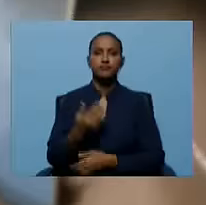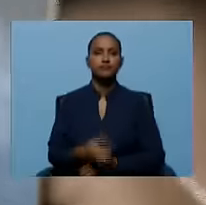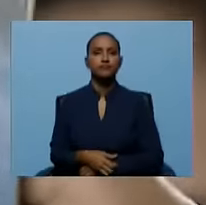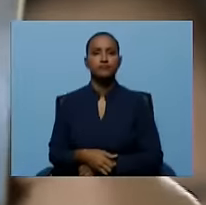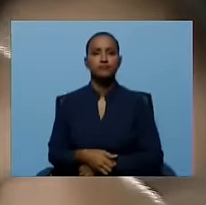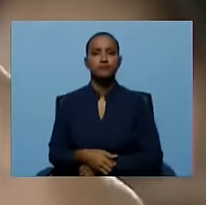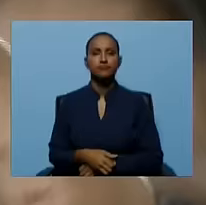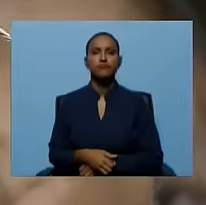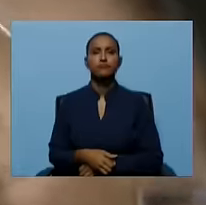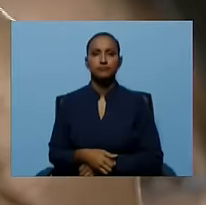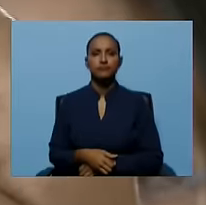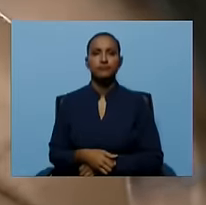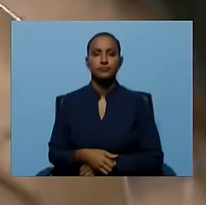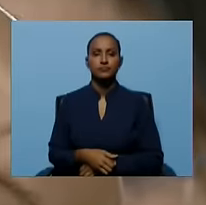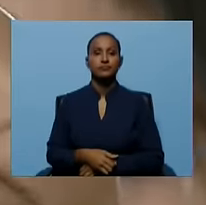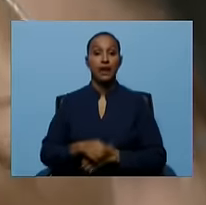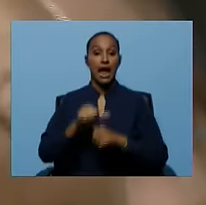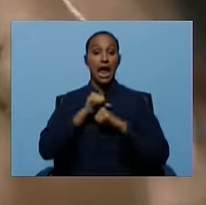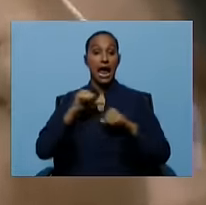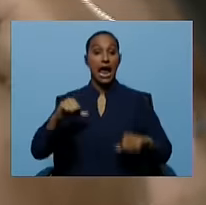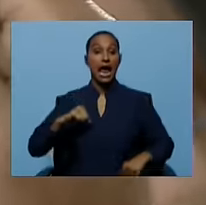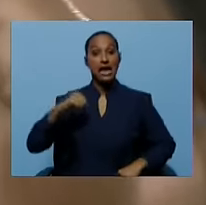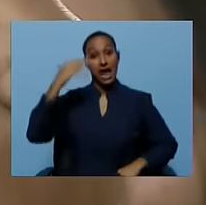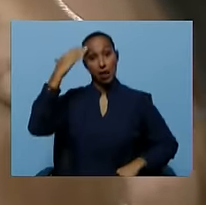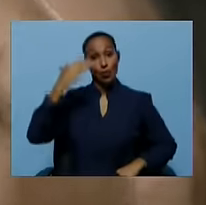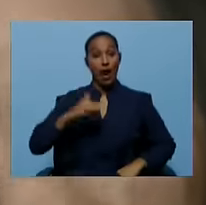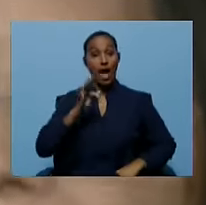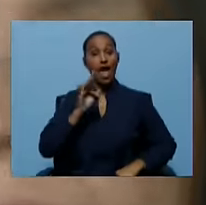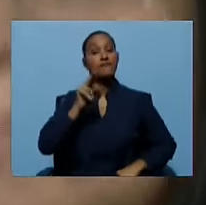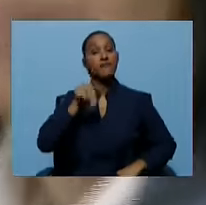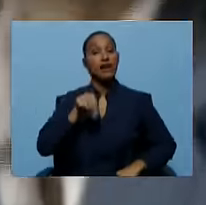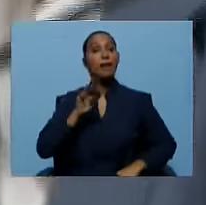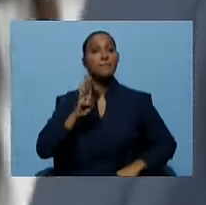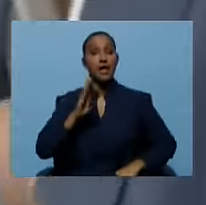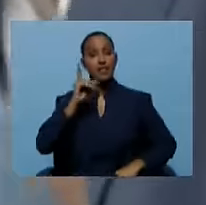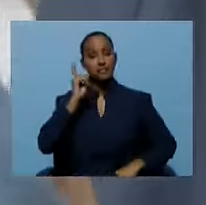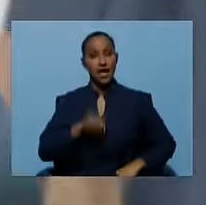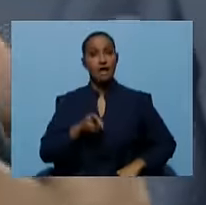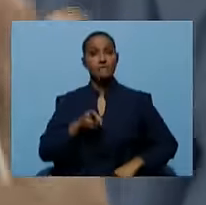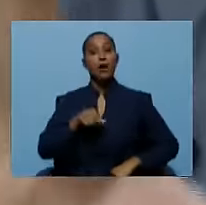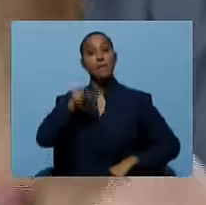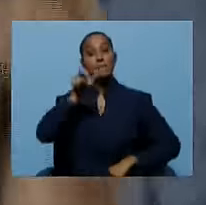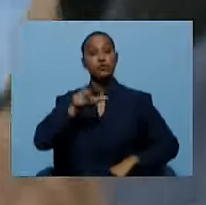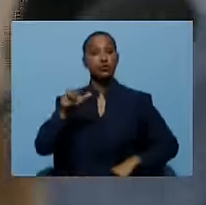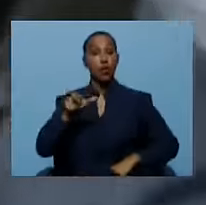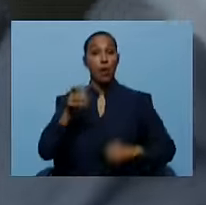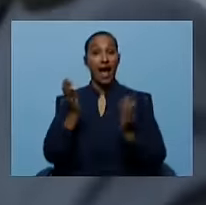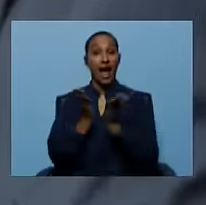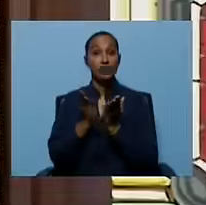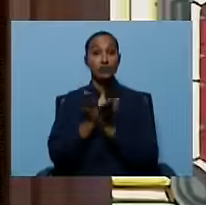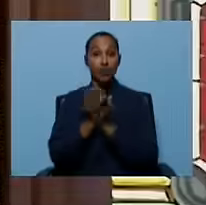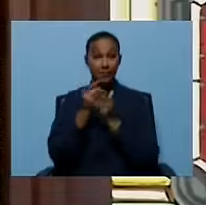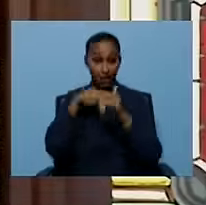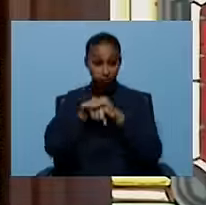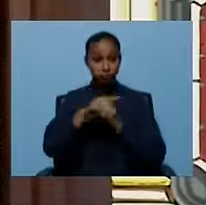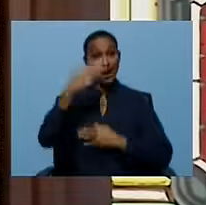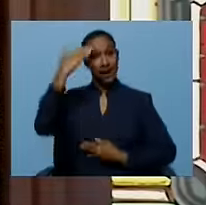En la Fuerza Armada Nacional Bolivariana, cada soldado que entre debería recibir un curso del Libro Azul.